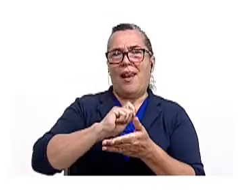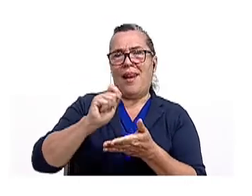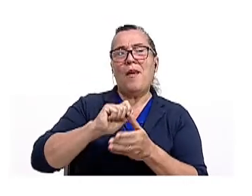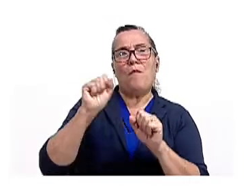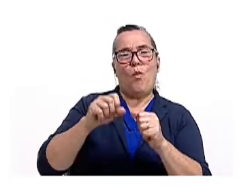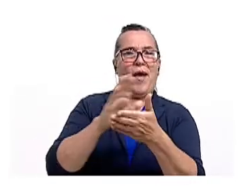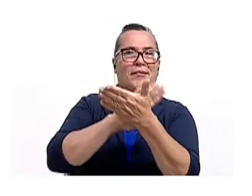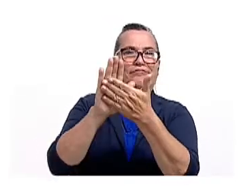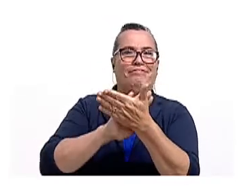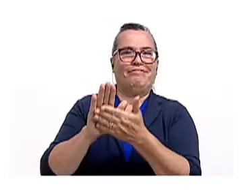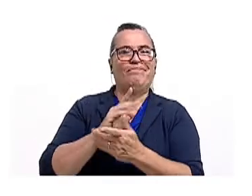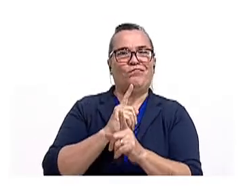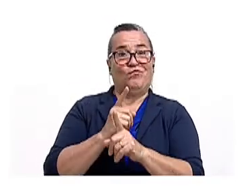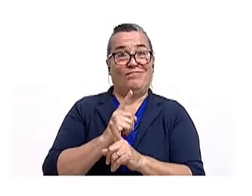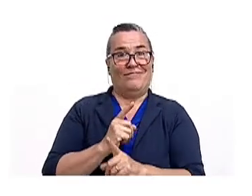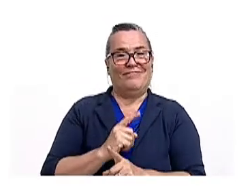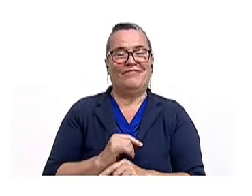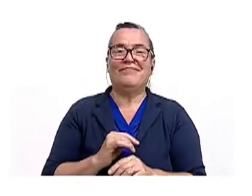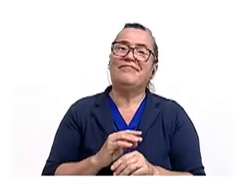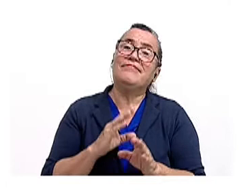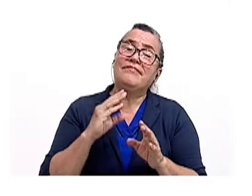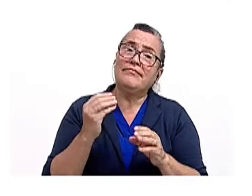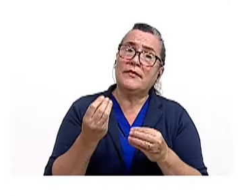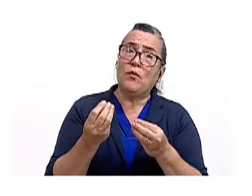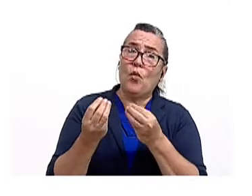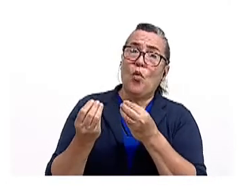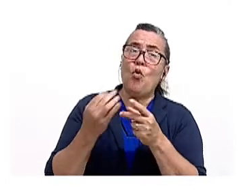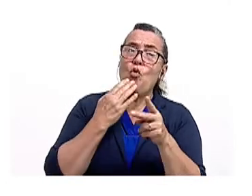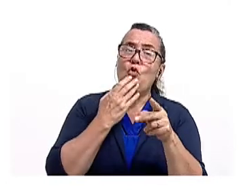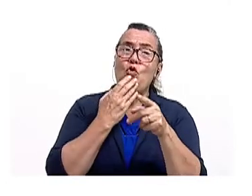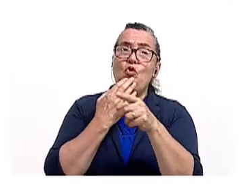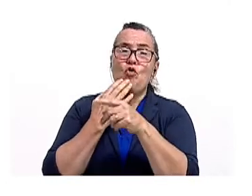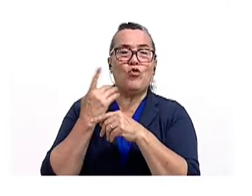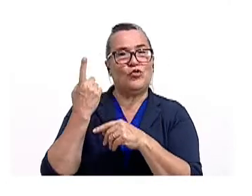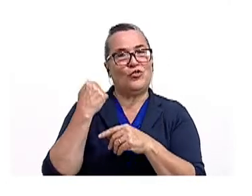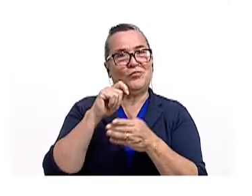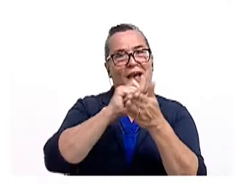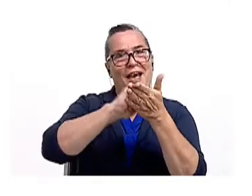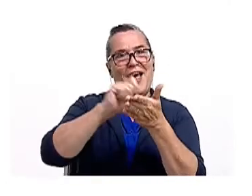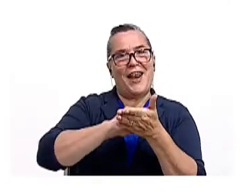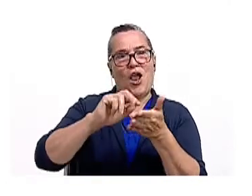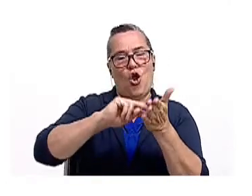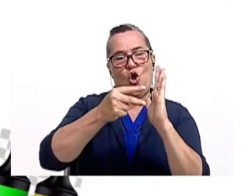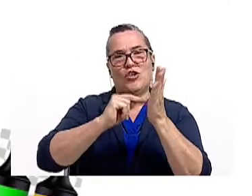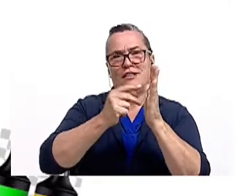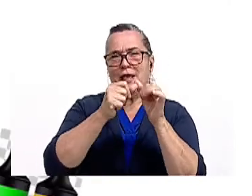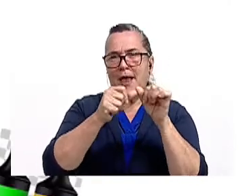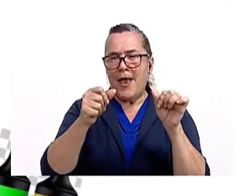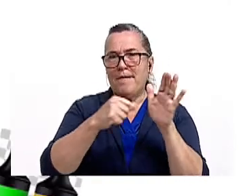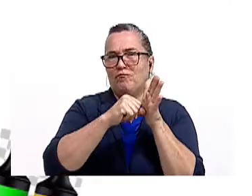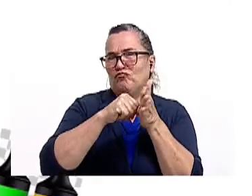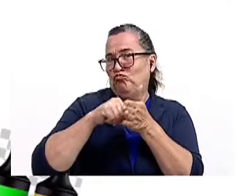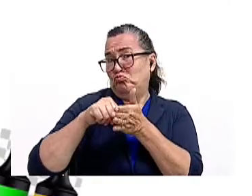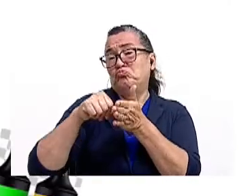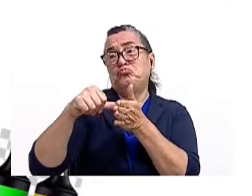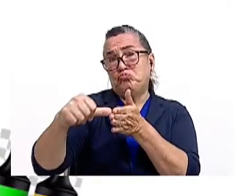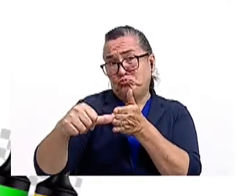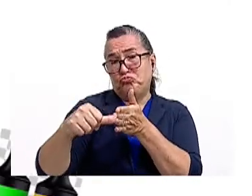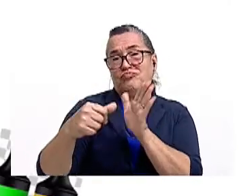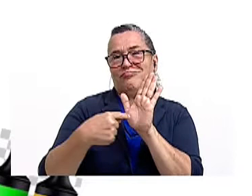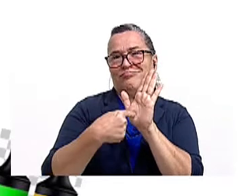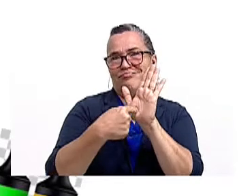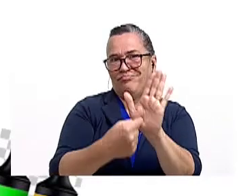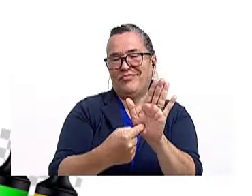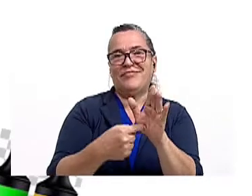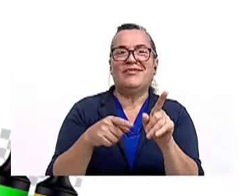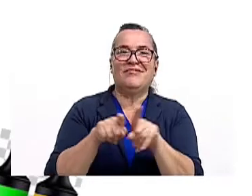pueden hacer correcciones. Muchos colores para anotar los conceptos o incluso